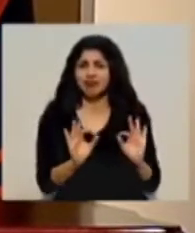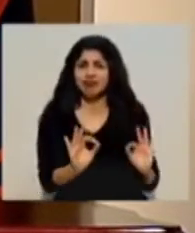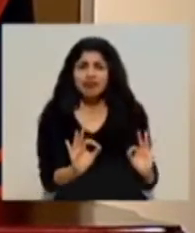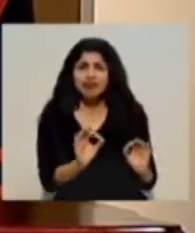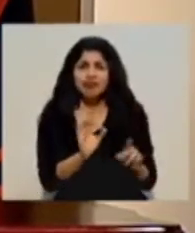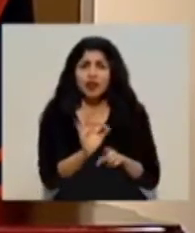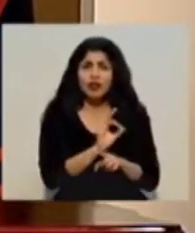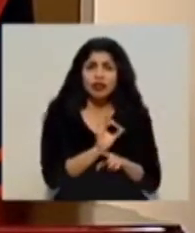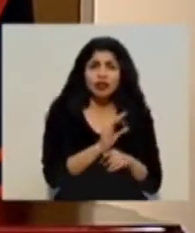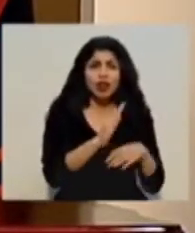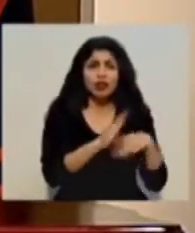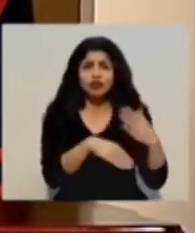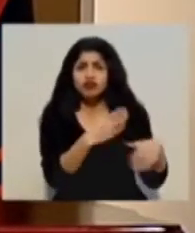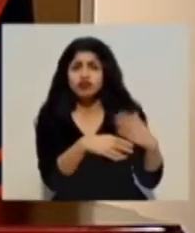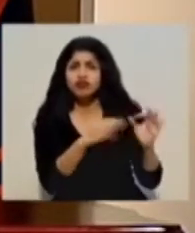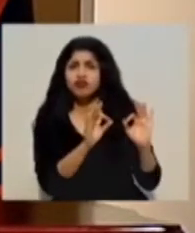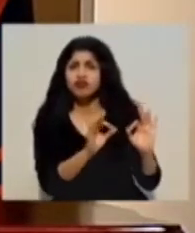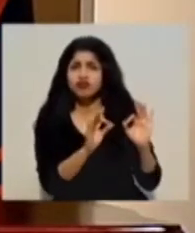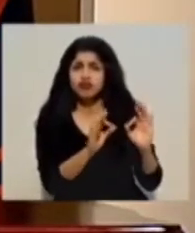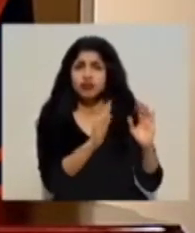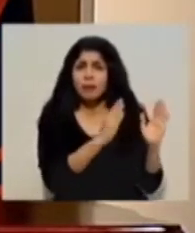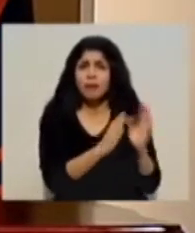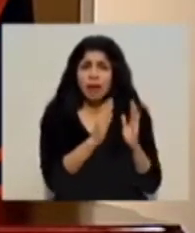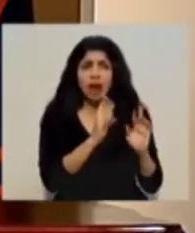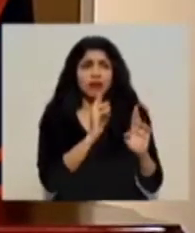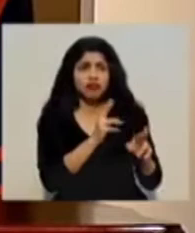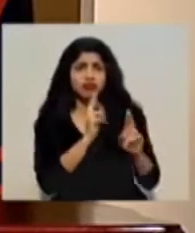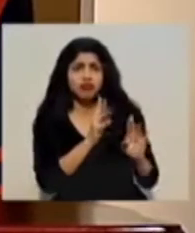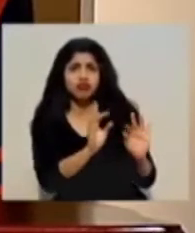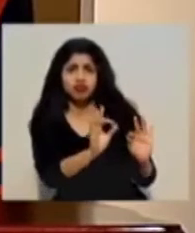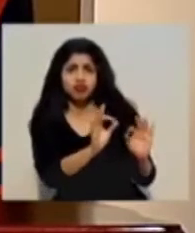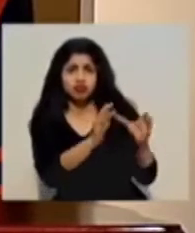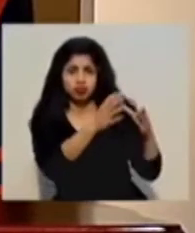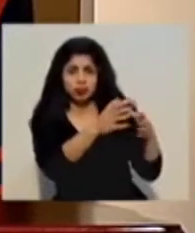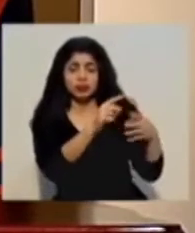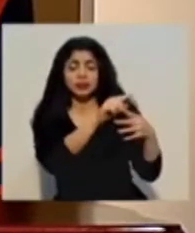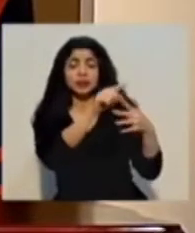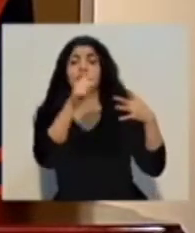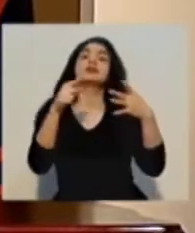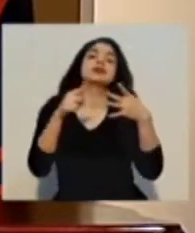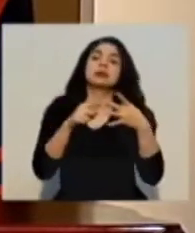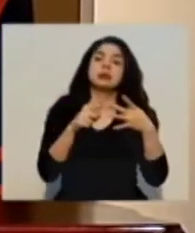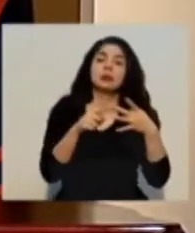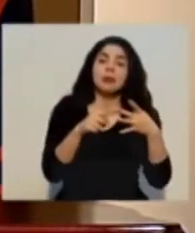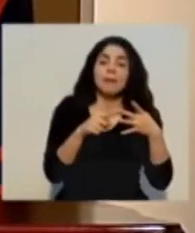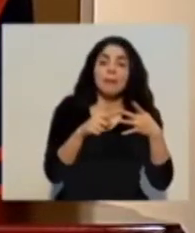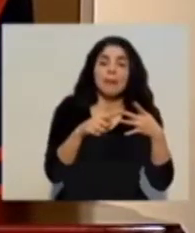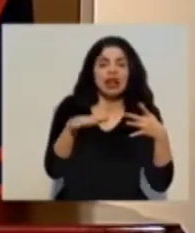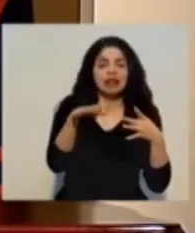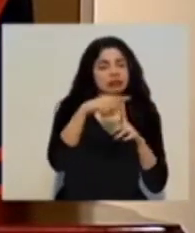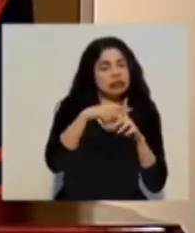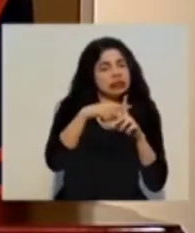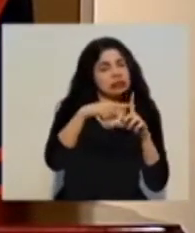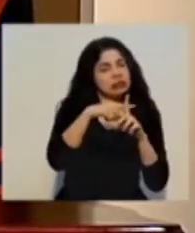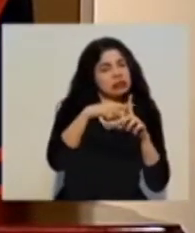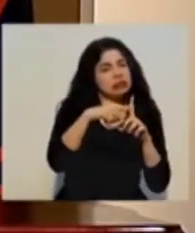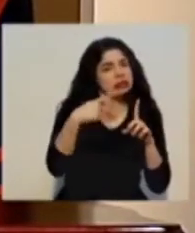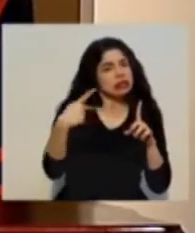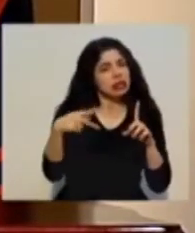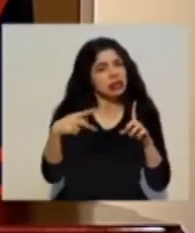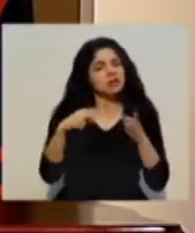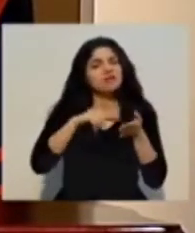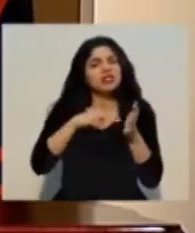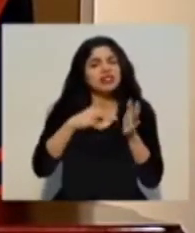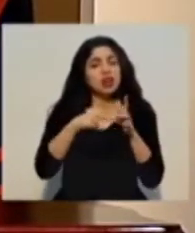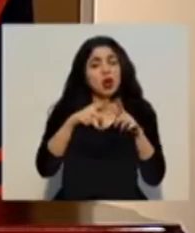operando funcionando que surte efecto un escenario donde consideramos que el riesgo es moderado para